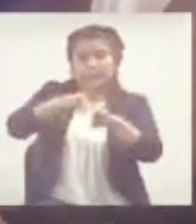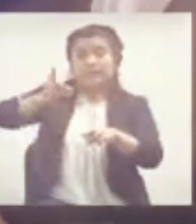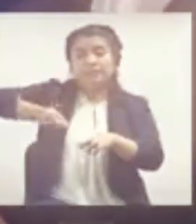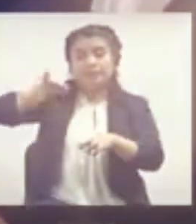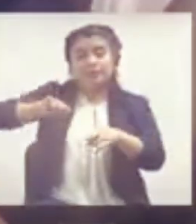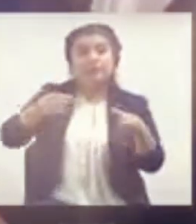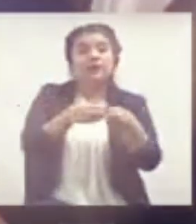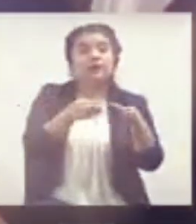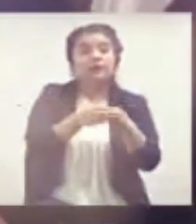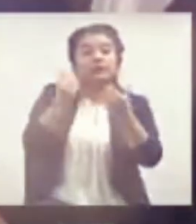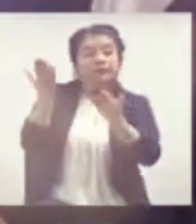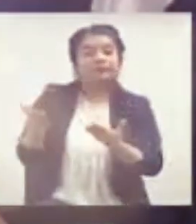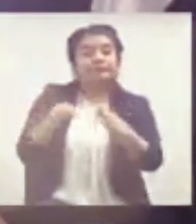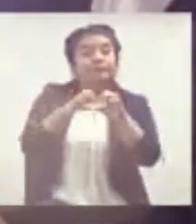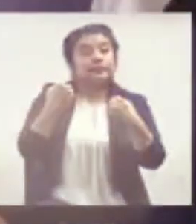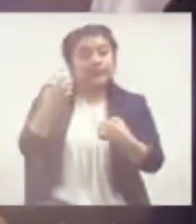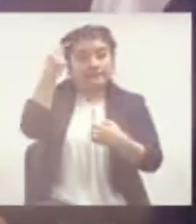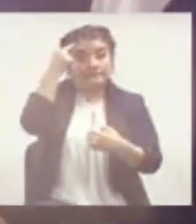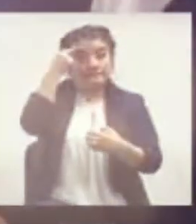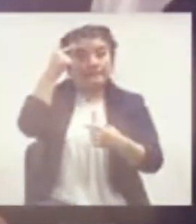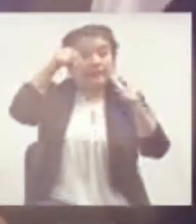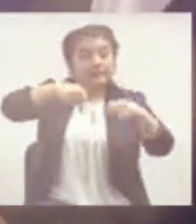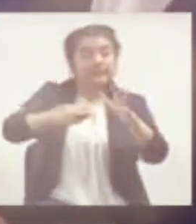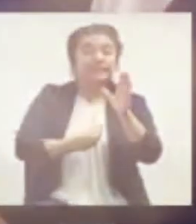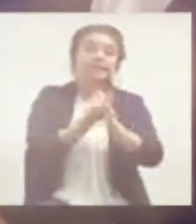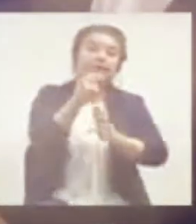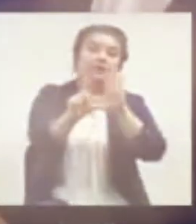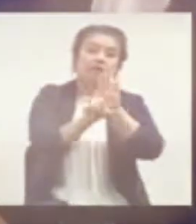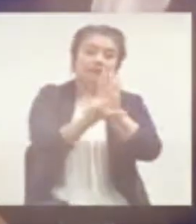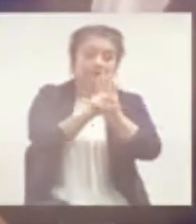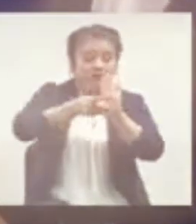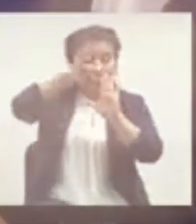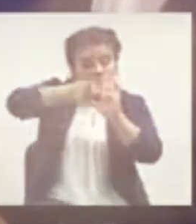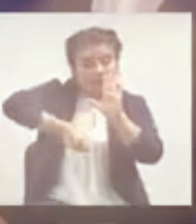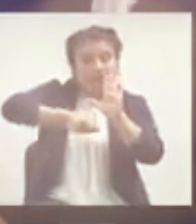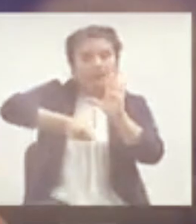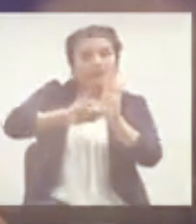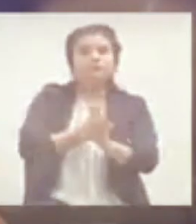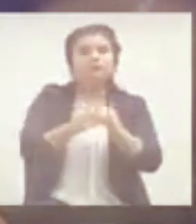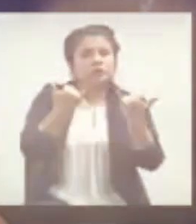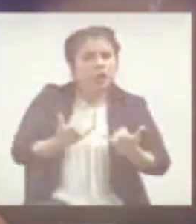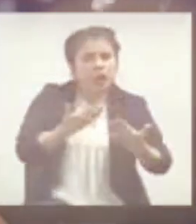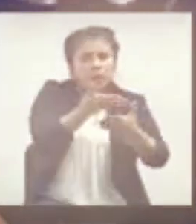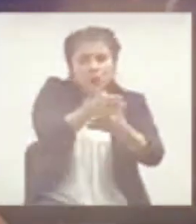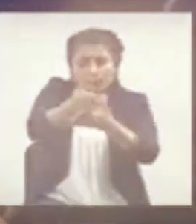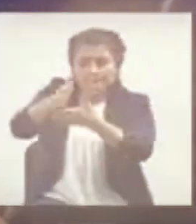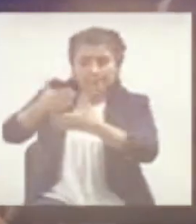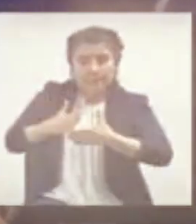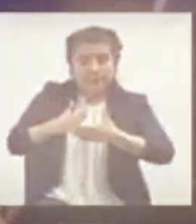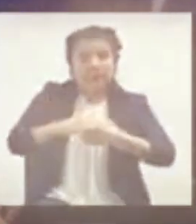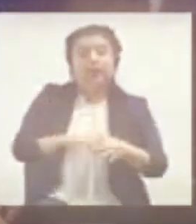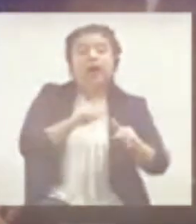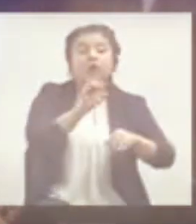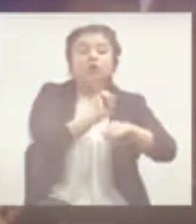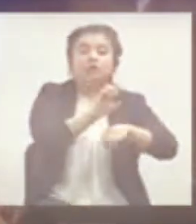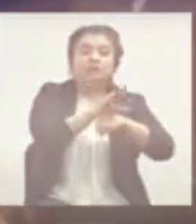comisión. Consideramos que esta iniciativa, pues el dictamen fue compartido tanto en la instancia de asesores